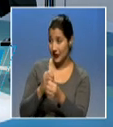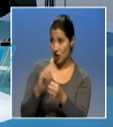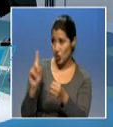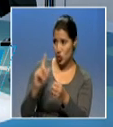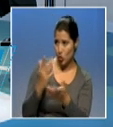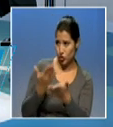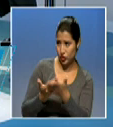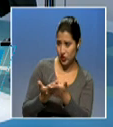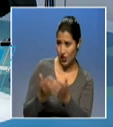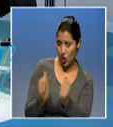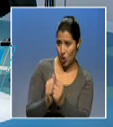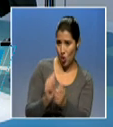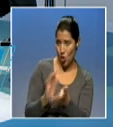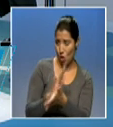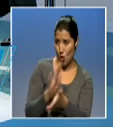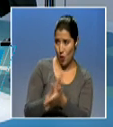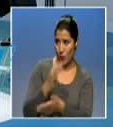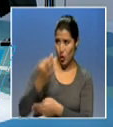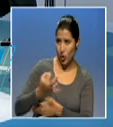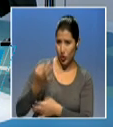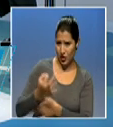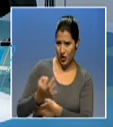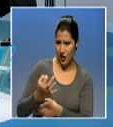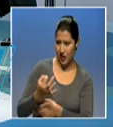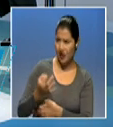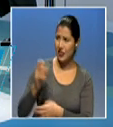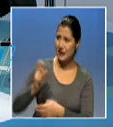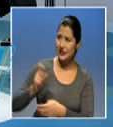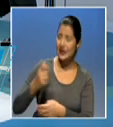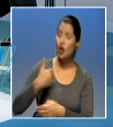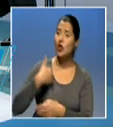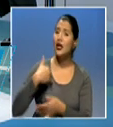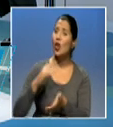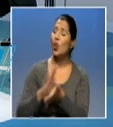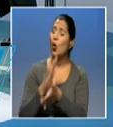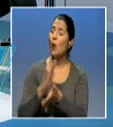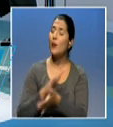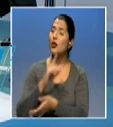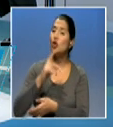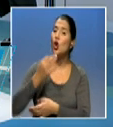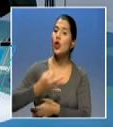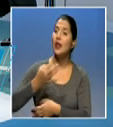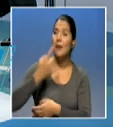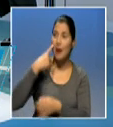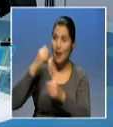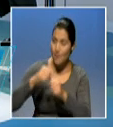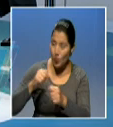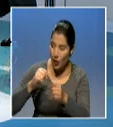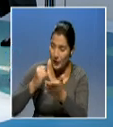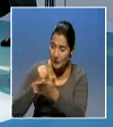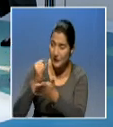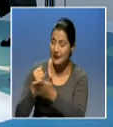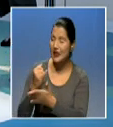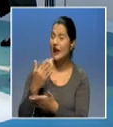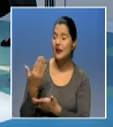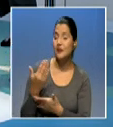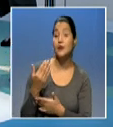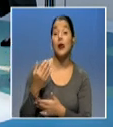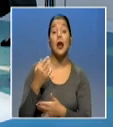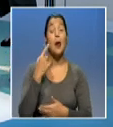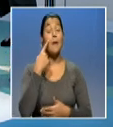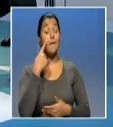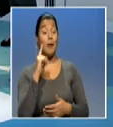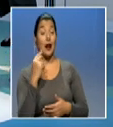con el documento original. No necesitan tener ese documento presente para poder hacer las indagatorias. A nuestros clientes se